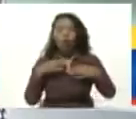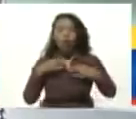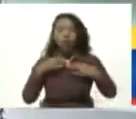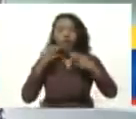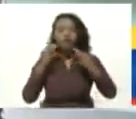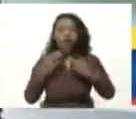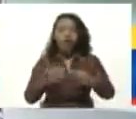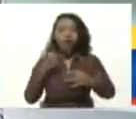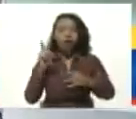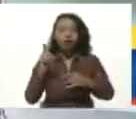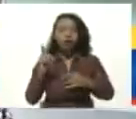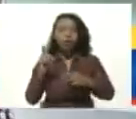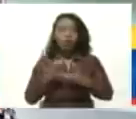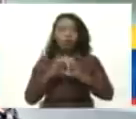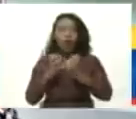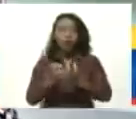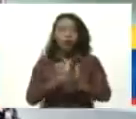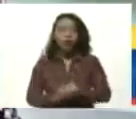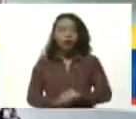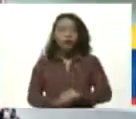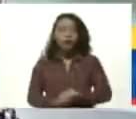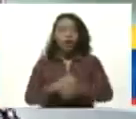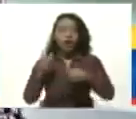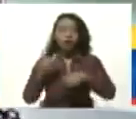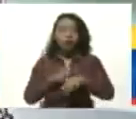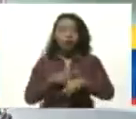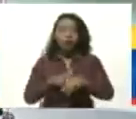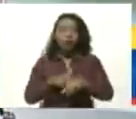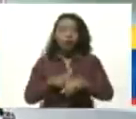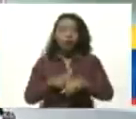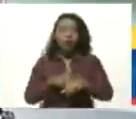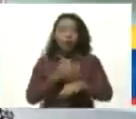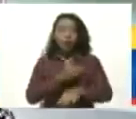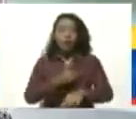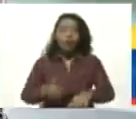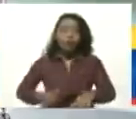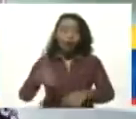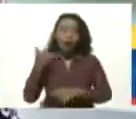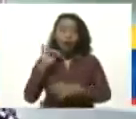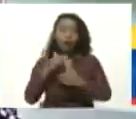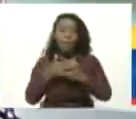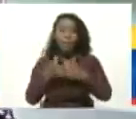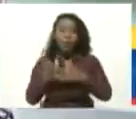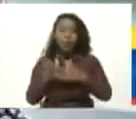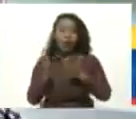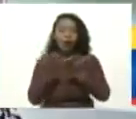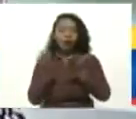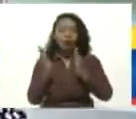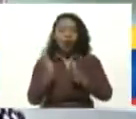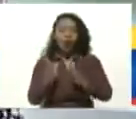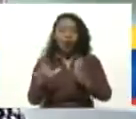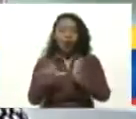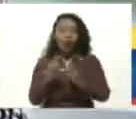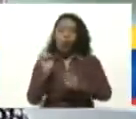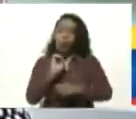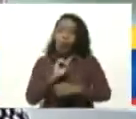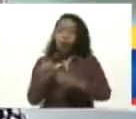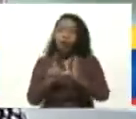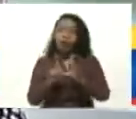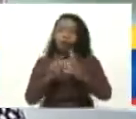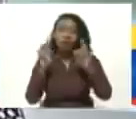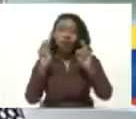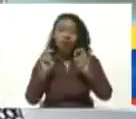a sus planteles. Hemos en este momento, presidente, tenemos para inaugurar escuelas o liceos